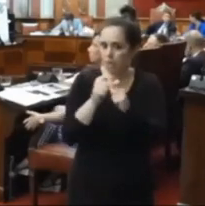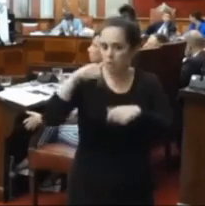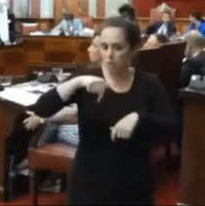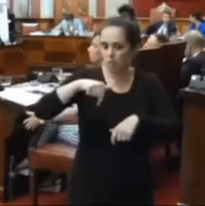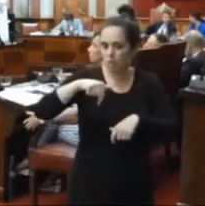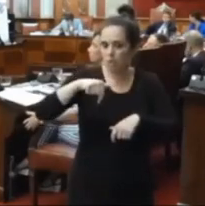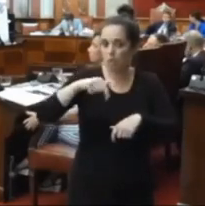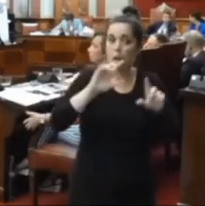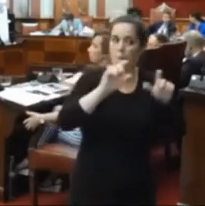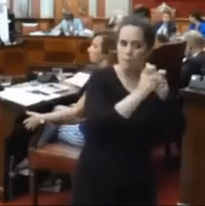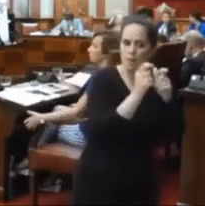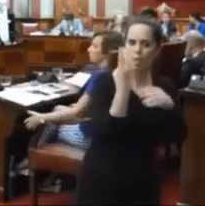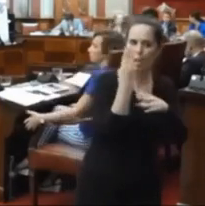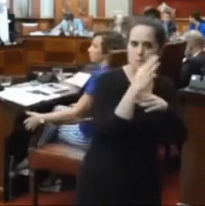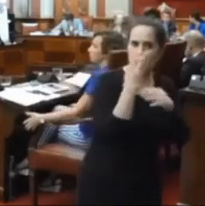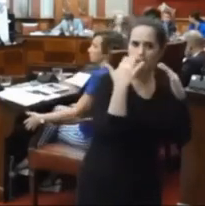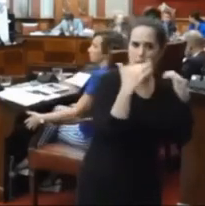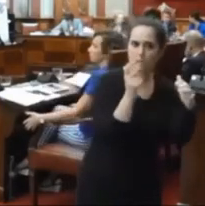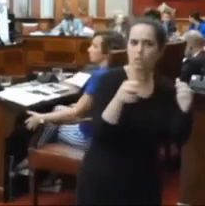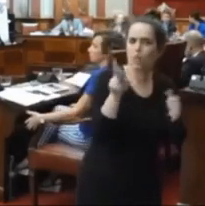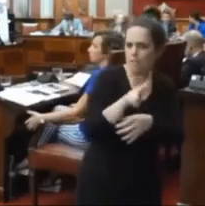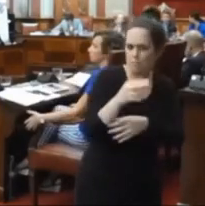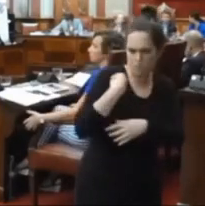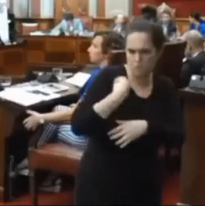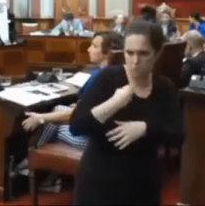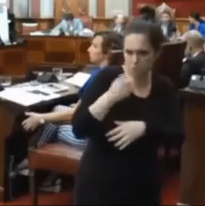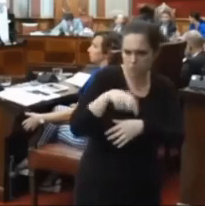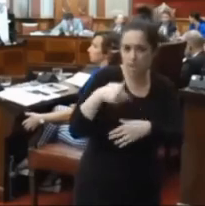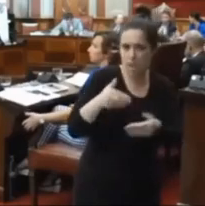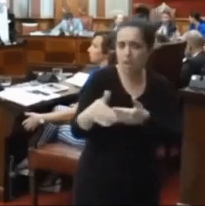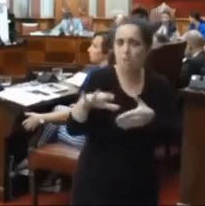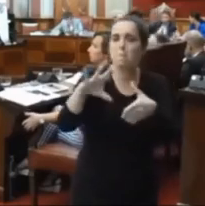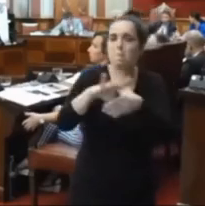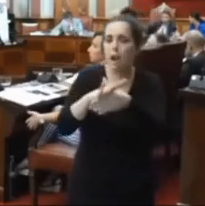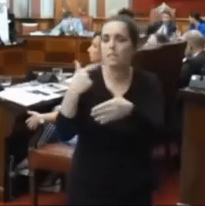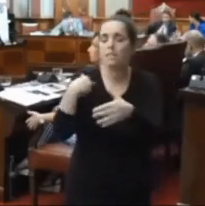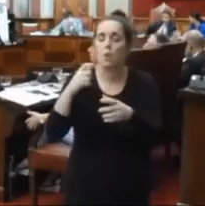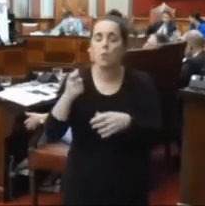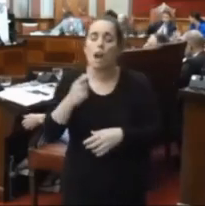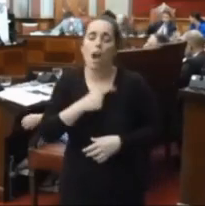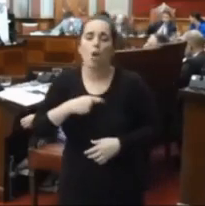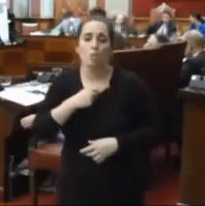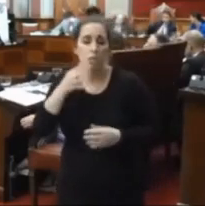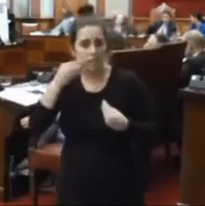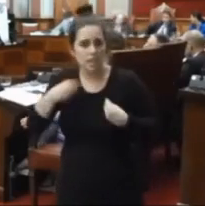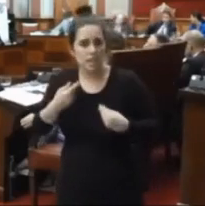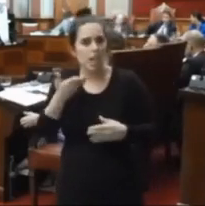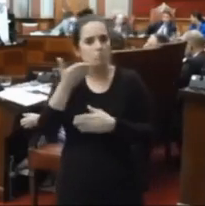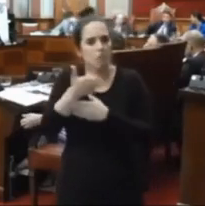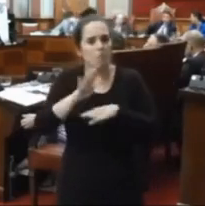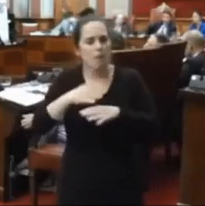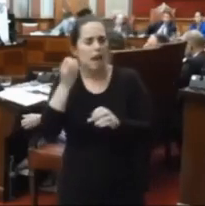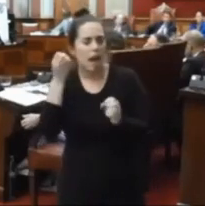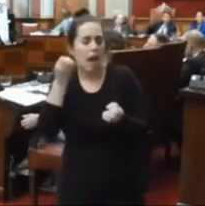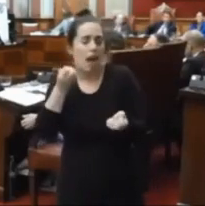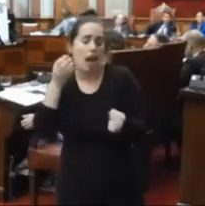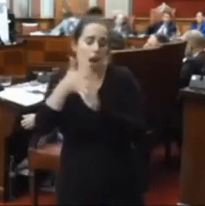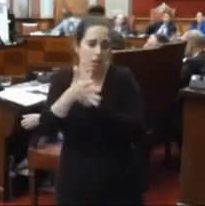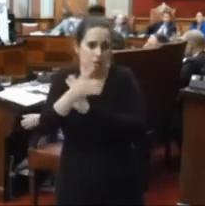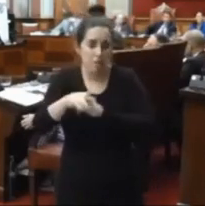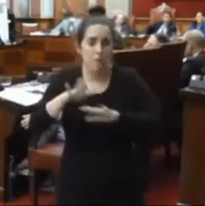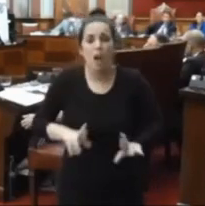del Parlamento, estaremos allí el martes en una comisión de sanidad también para explicarlo, pero esperemos que entre todos y todas